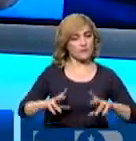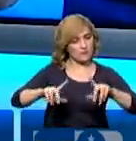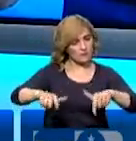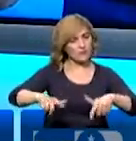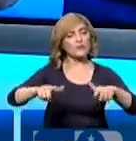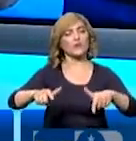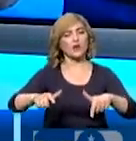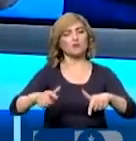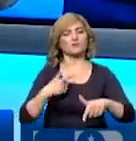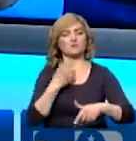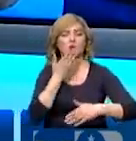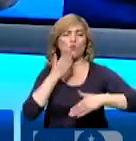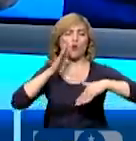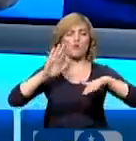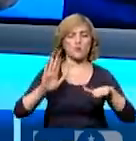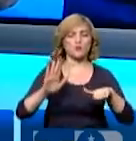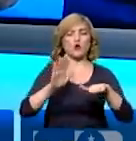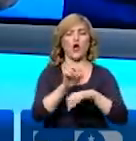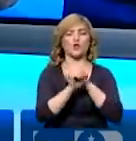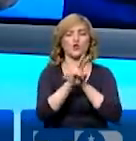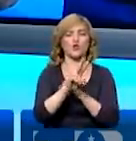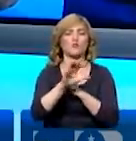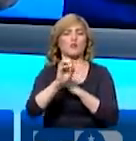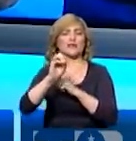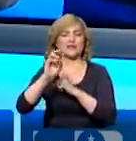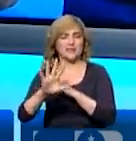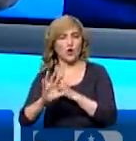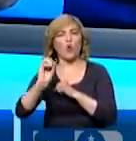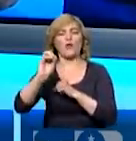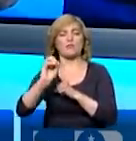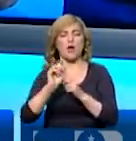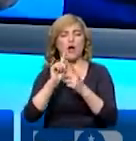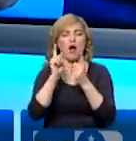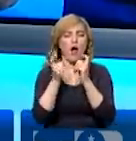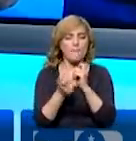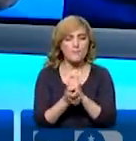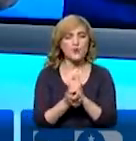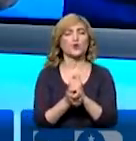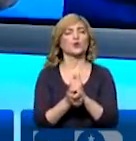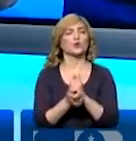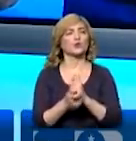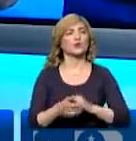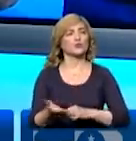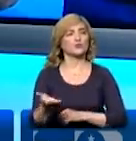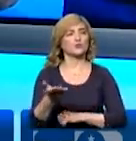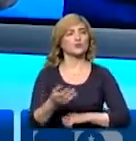descarbonización en 2050, como dicta el Acuerdo de París, y para luchar contra el cambio climático.